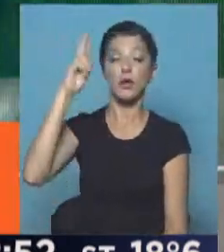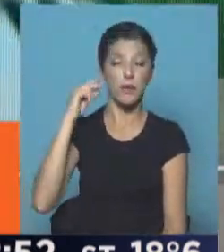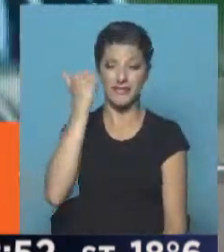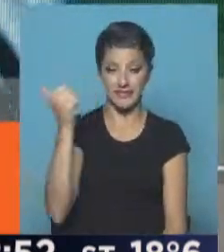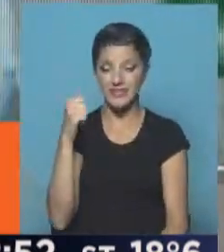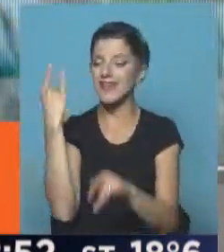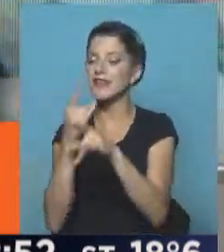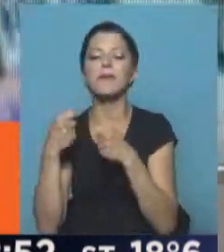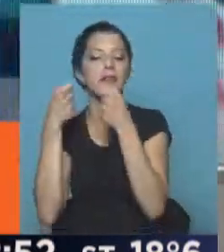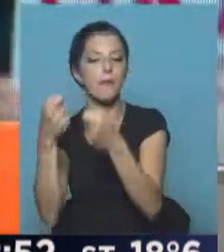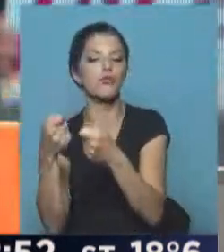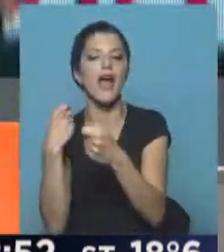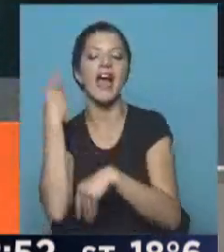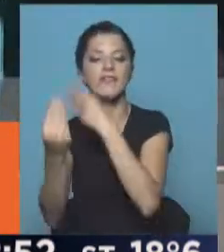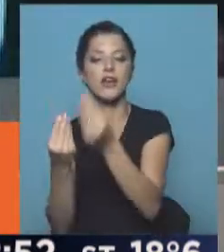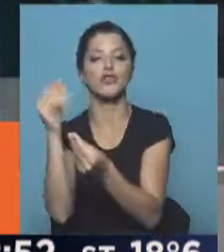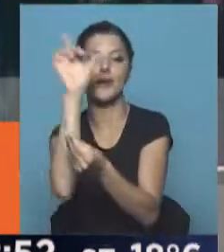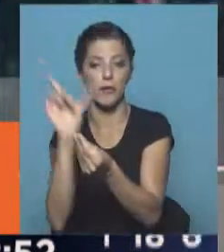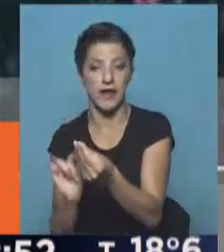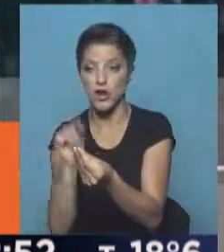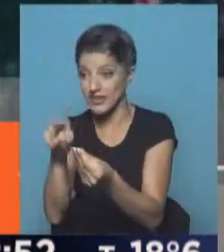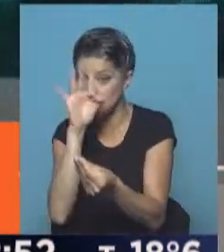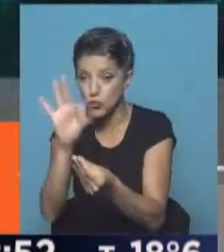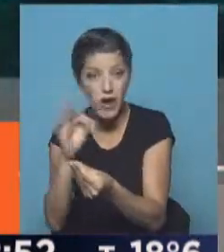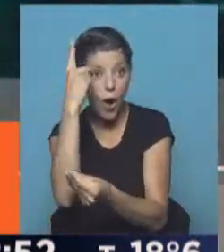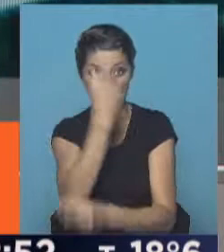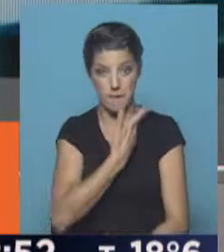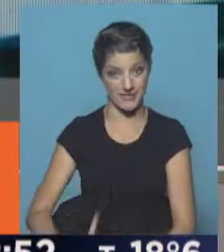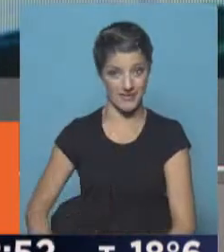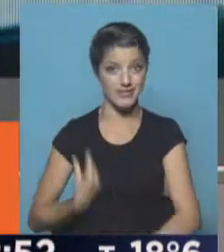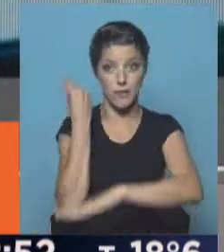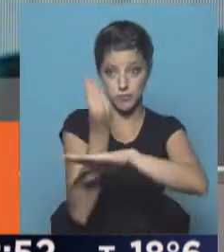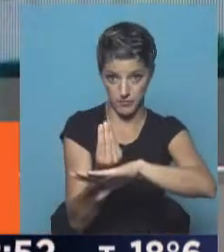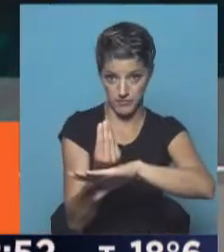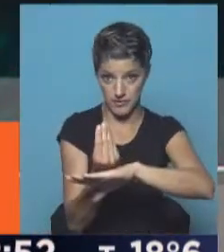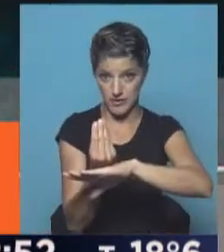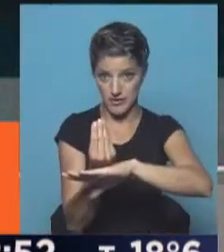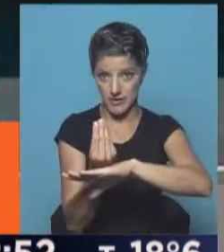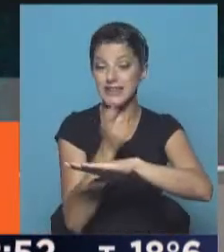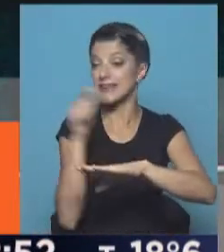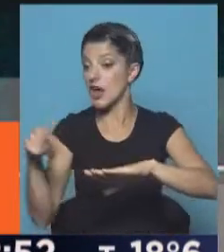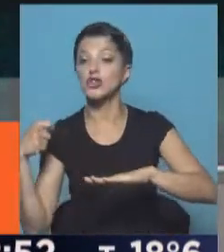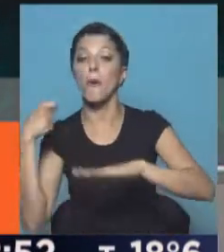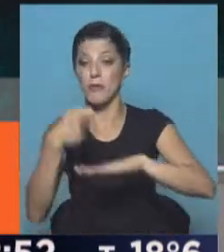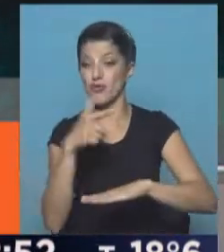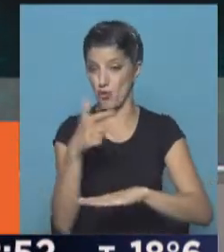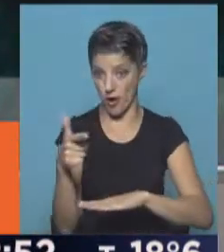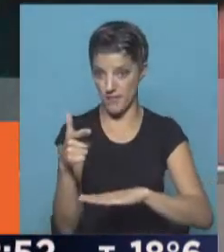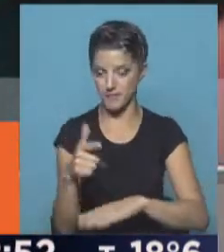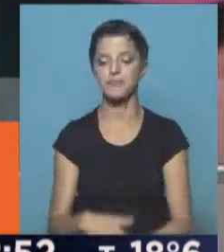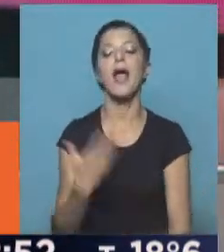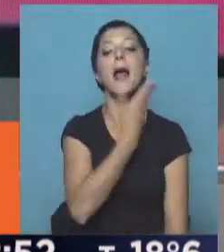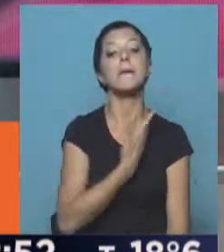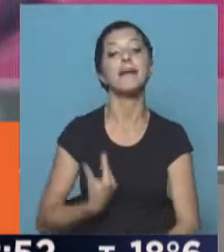vota republicano y no hubo ningún presidente republicano que haya llegado a la Casa Blanca sin el voto. El presidente del Partido Republicano